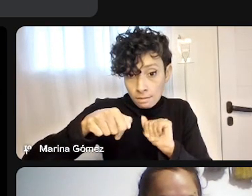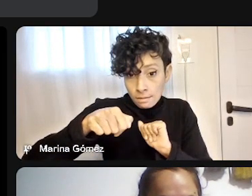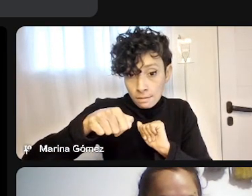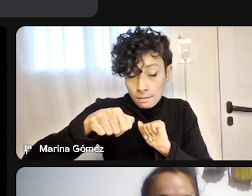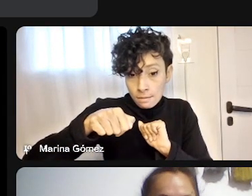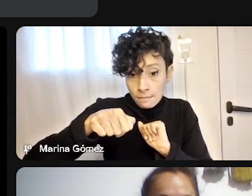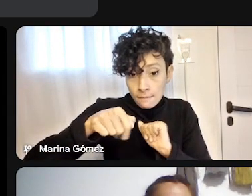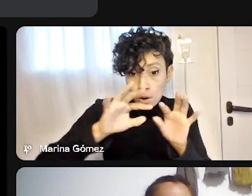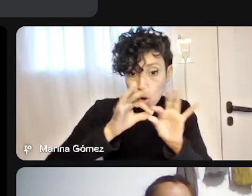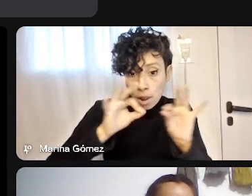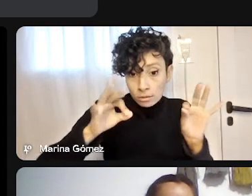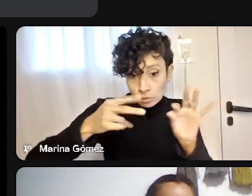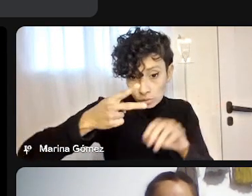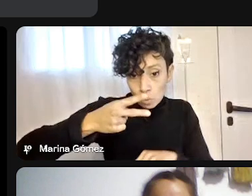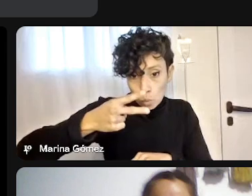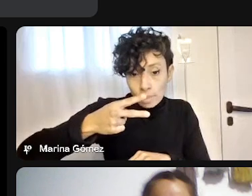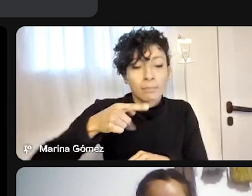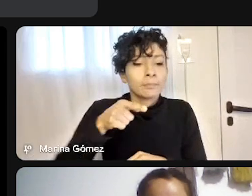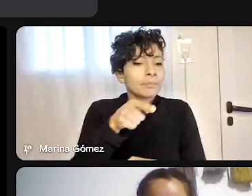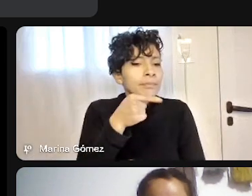La segunda oración dice,